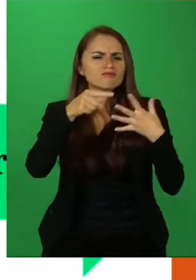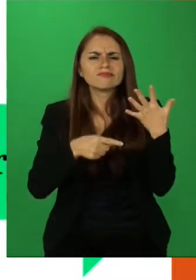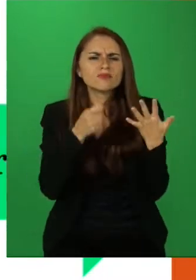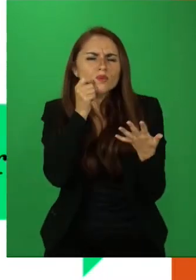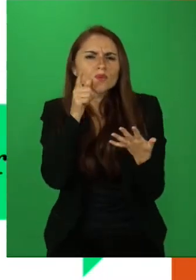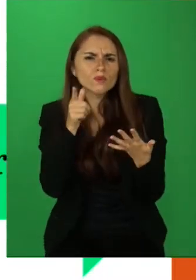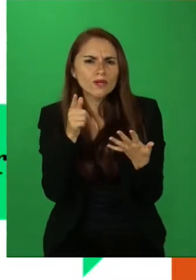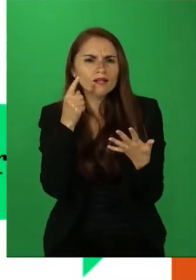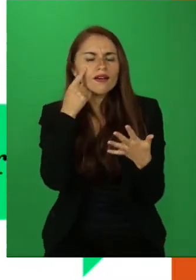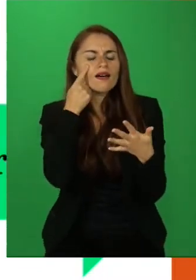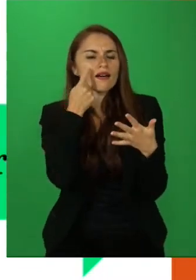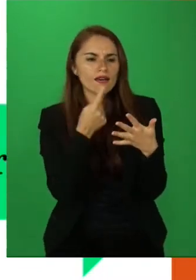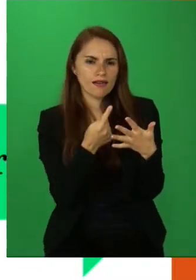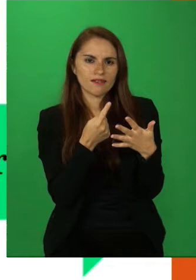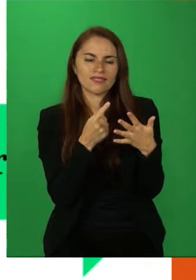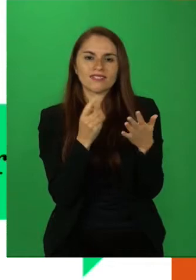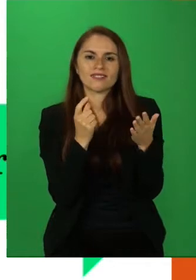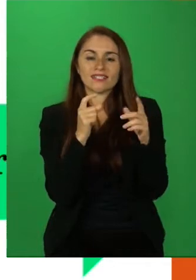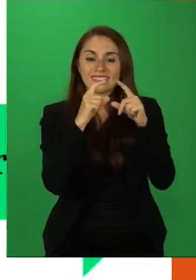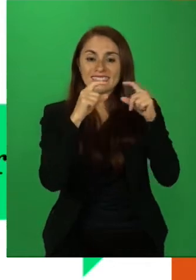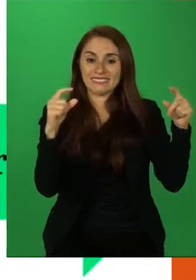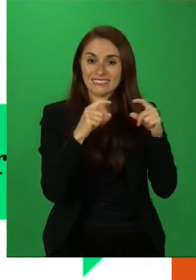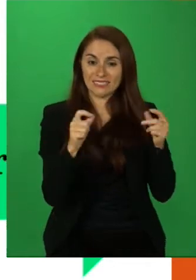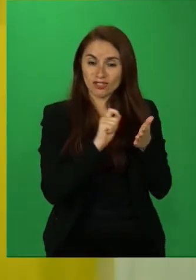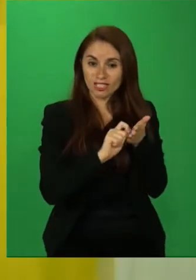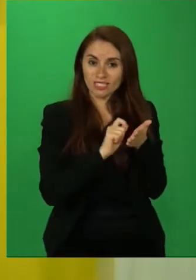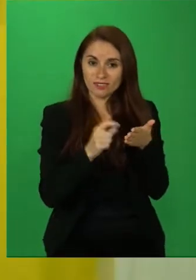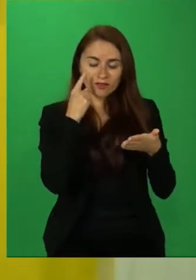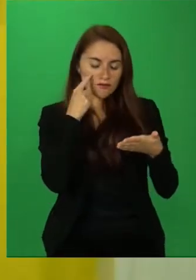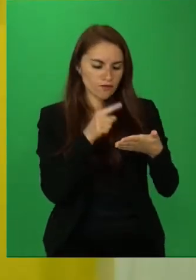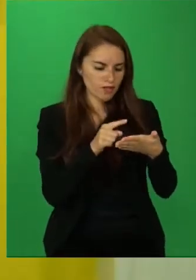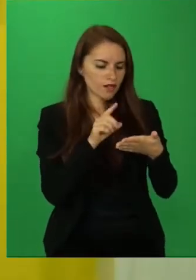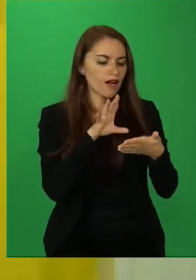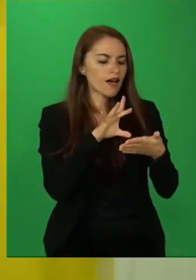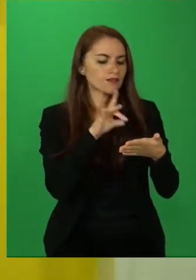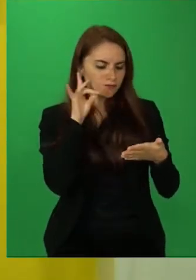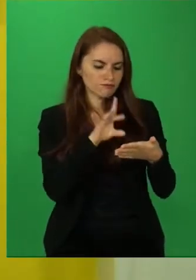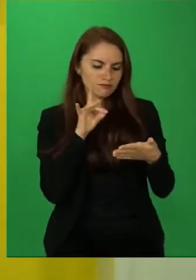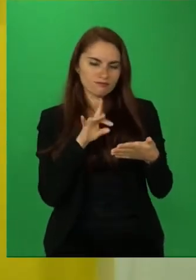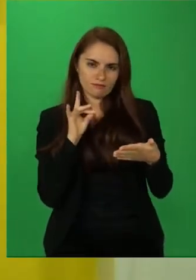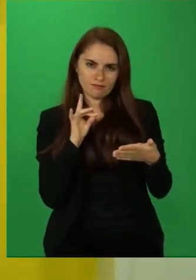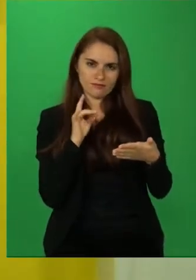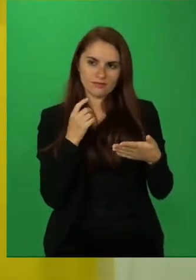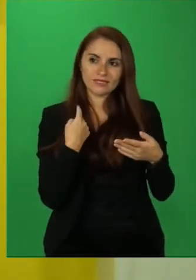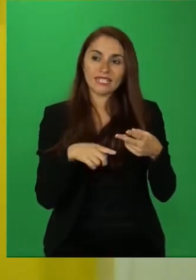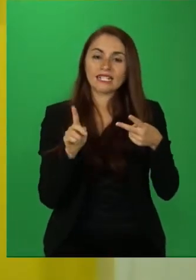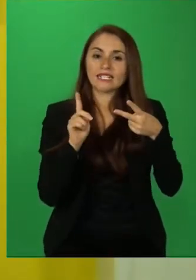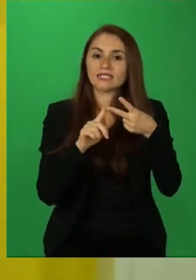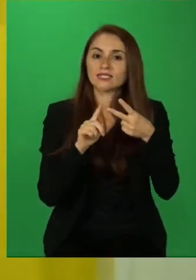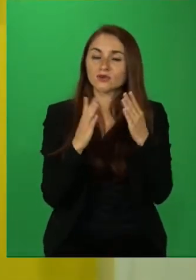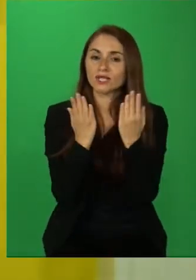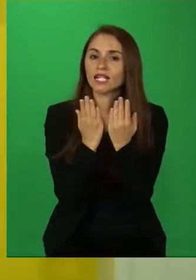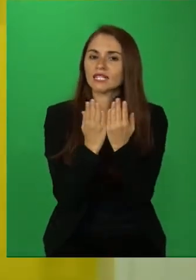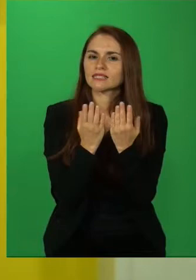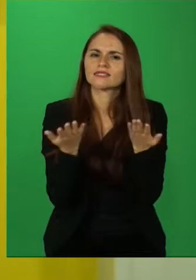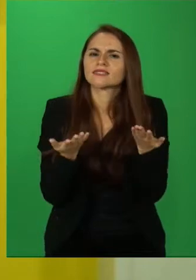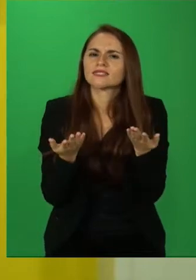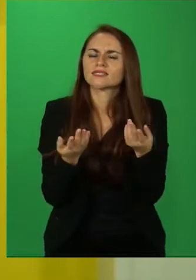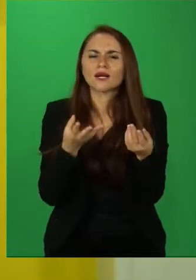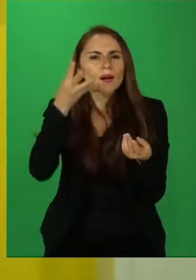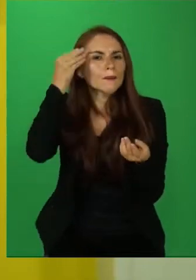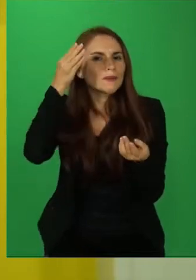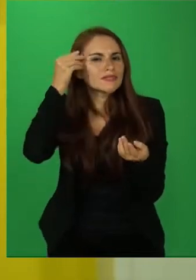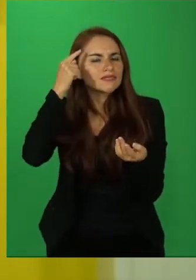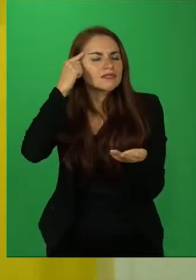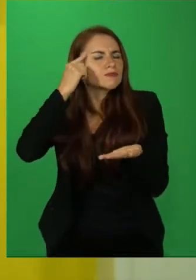los identificaste en textos escritos. ¿Sí? ¿Qué hicimos durante la segunda clase? Aprendiste un